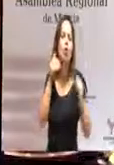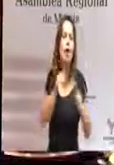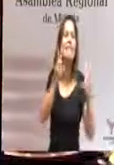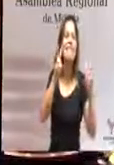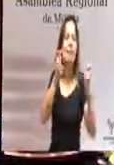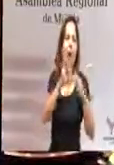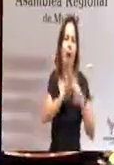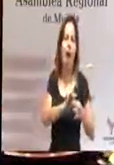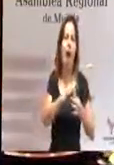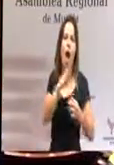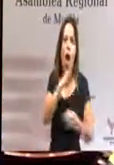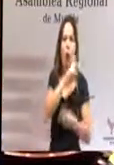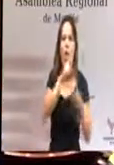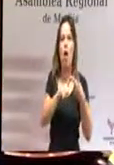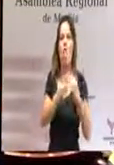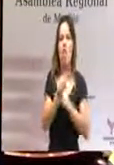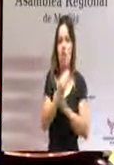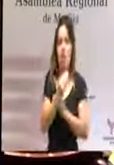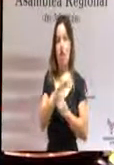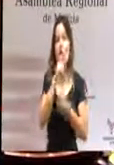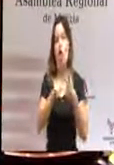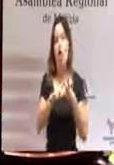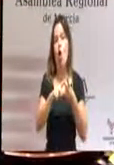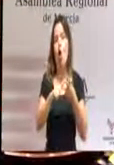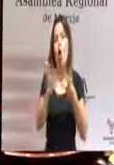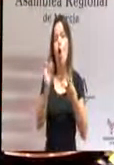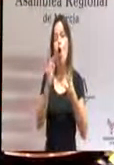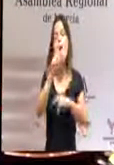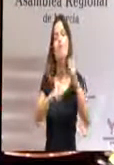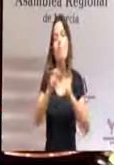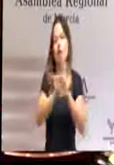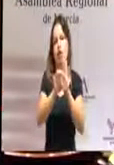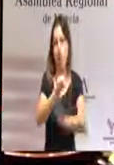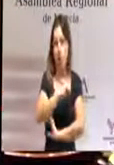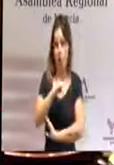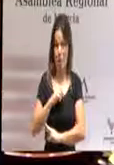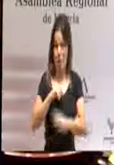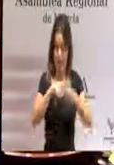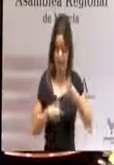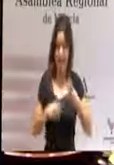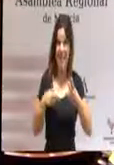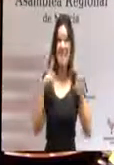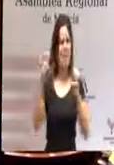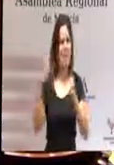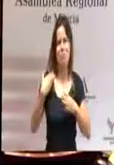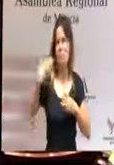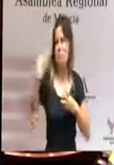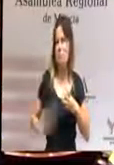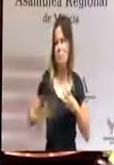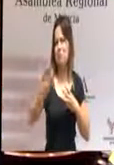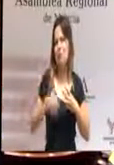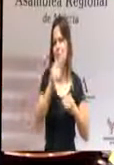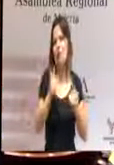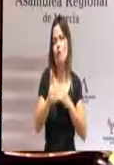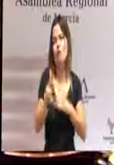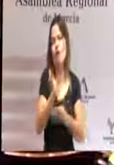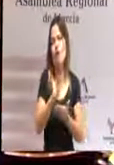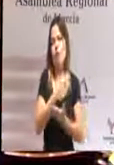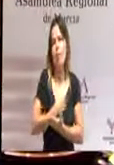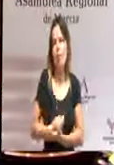agua, la financiación o la reforma del Estatuto de Autonomía. Tres asuntos de vital importancia para el futuro de la